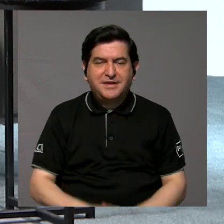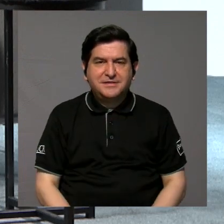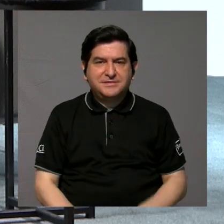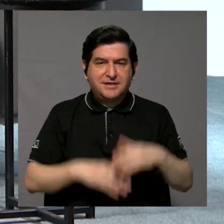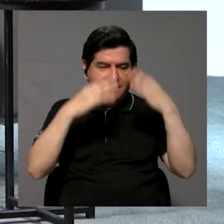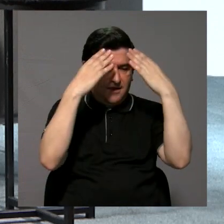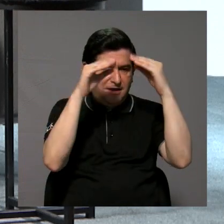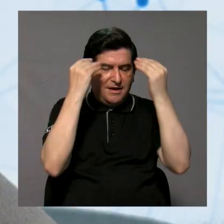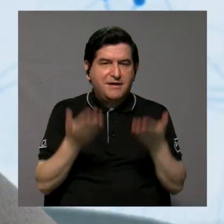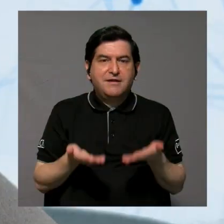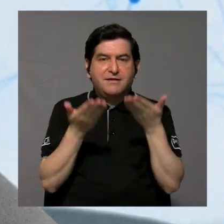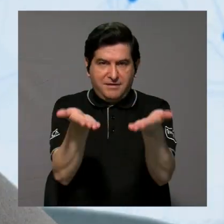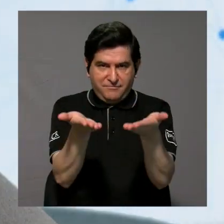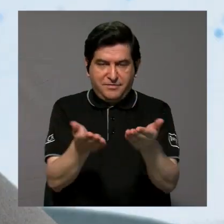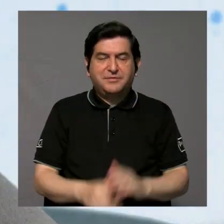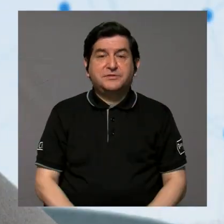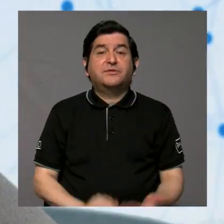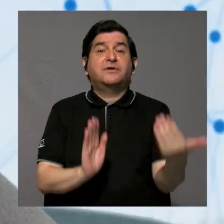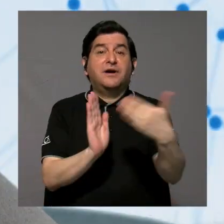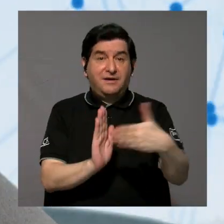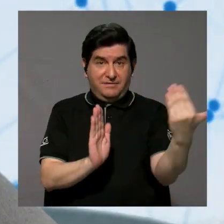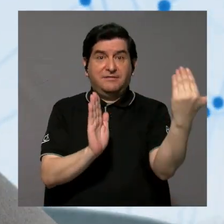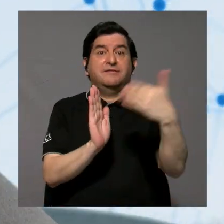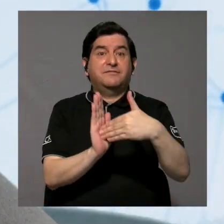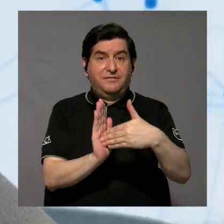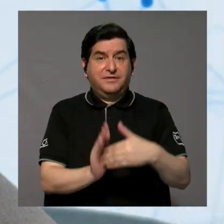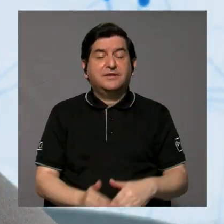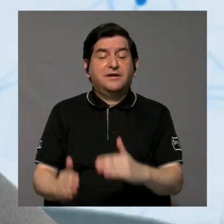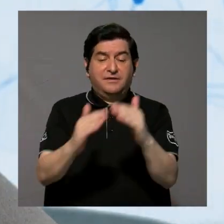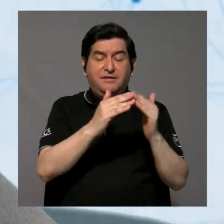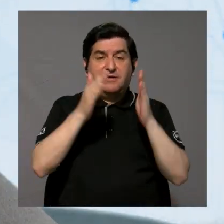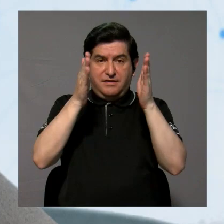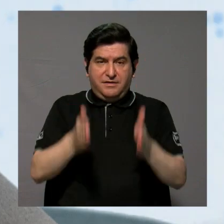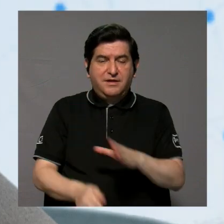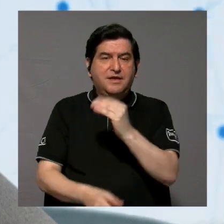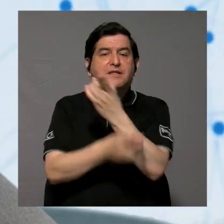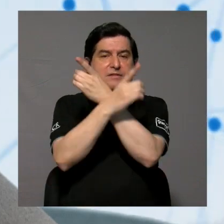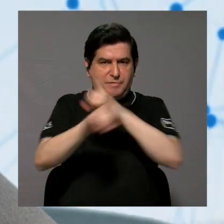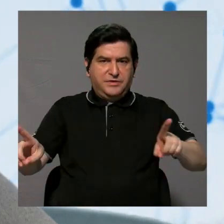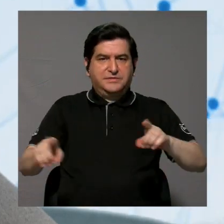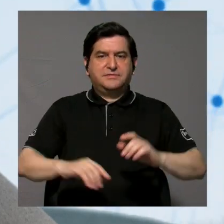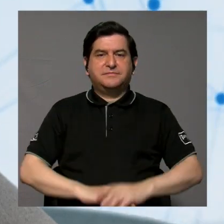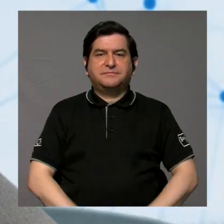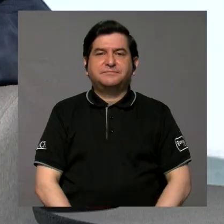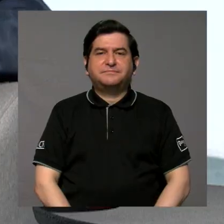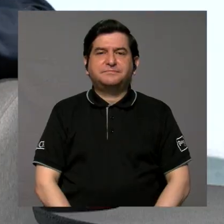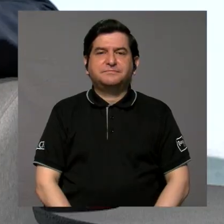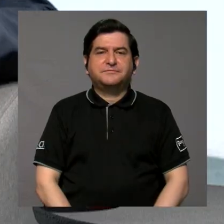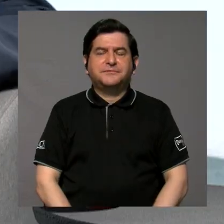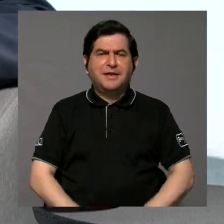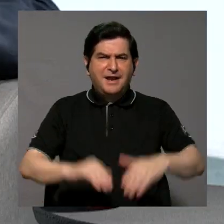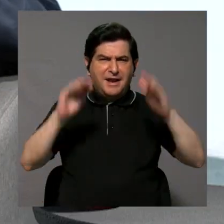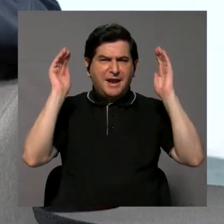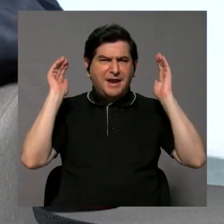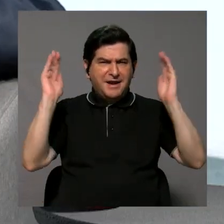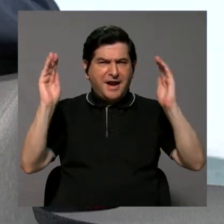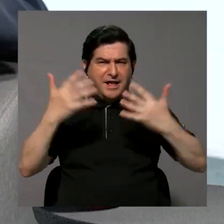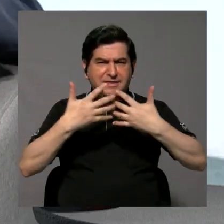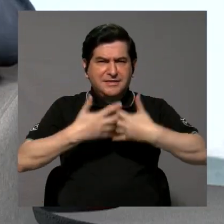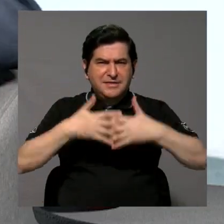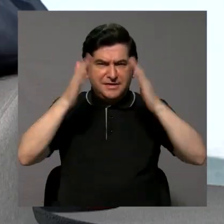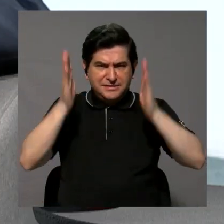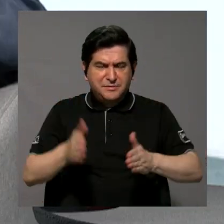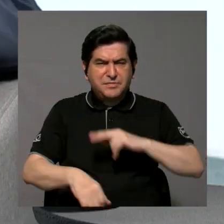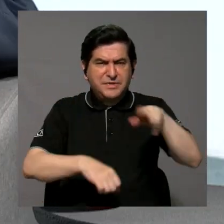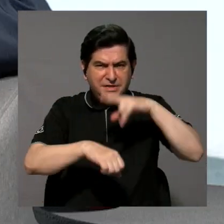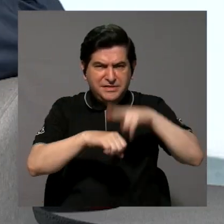lo que se informa. Ahí sí, dañando en buena medida a la ciudadanía y la democracia. Grandes empresarios, por lo general